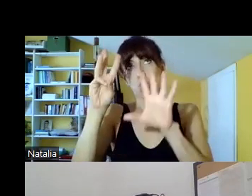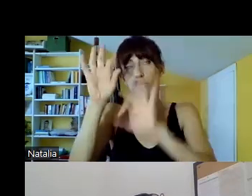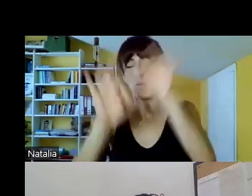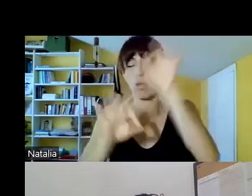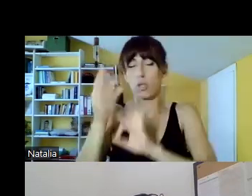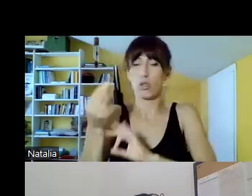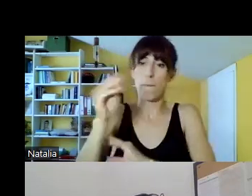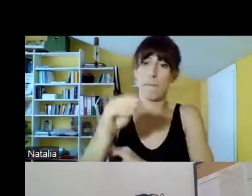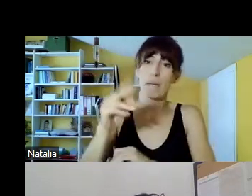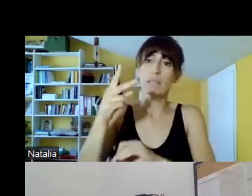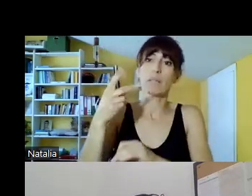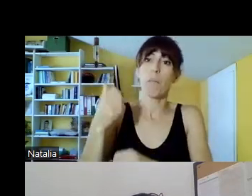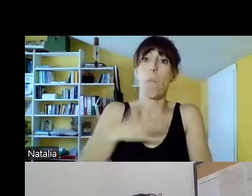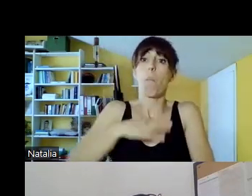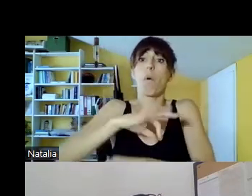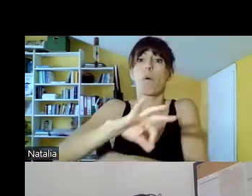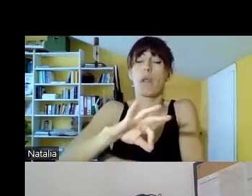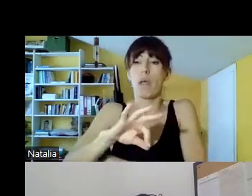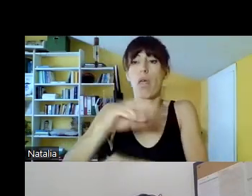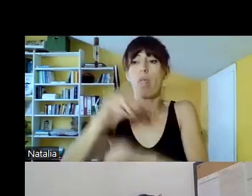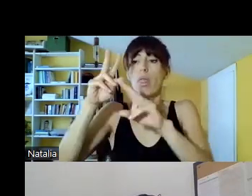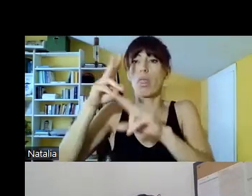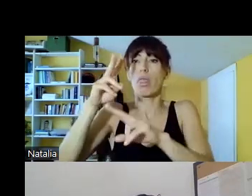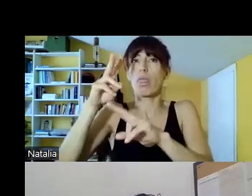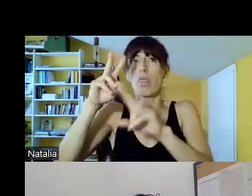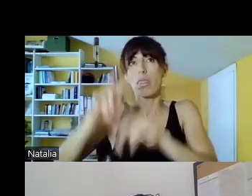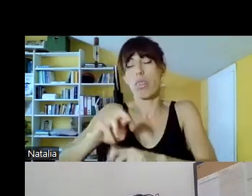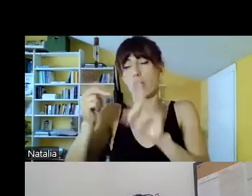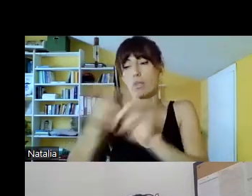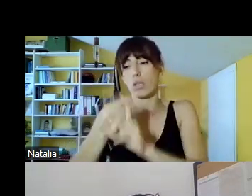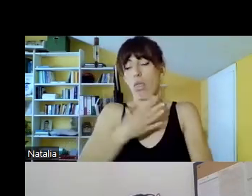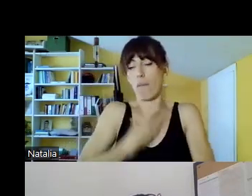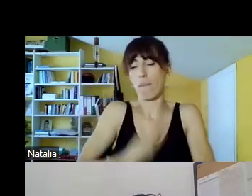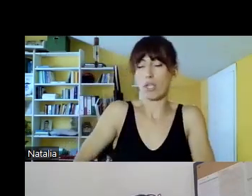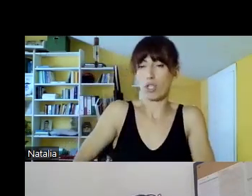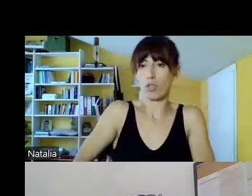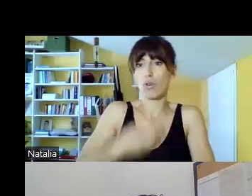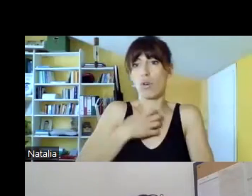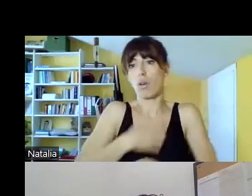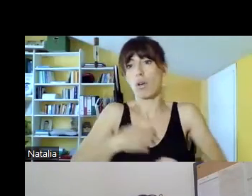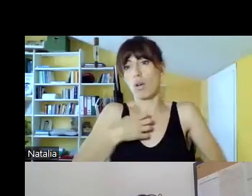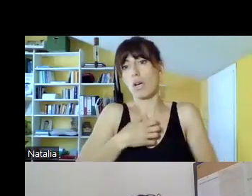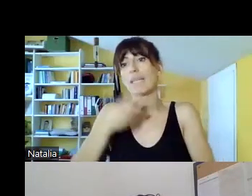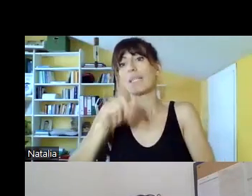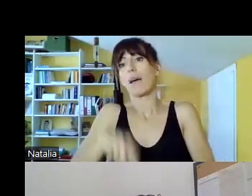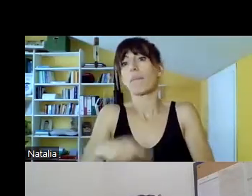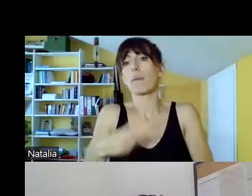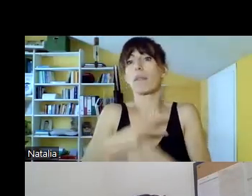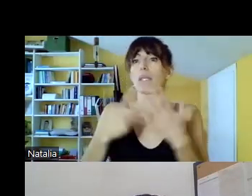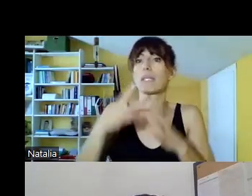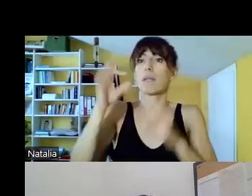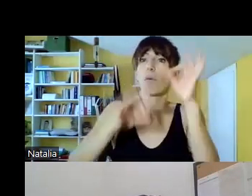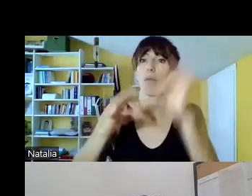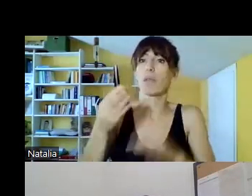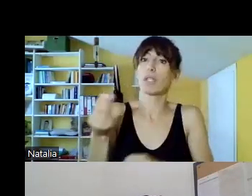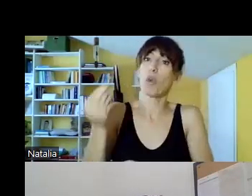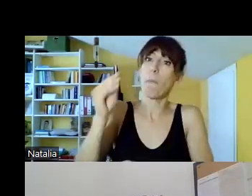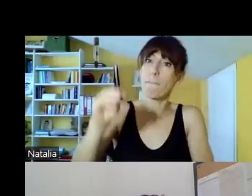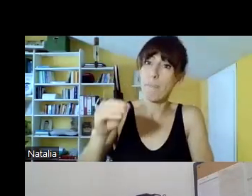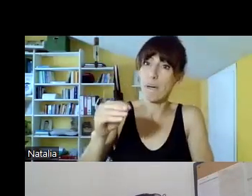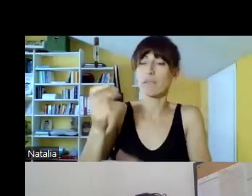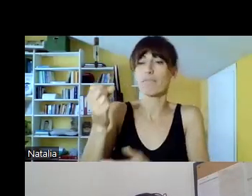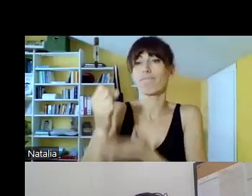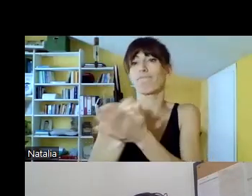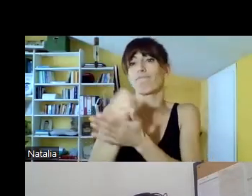ser diagnosticadas de ansiedad o depresión que los hombres, así como un 17% más de probabilidad de que se les prescribiese